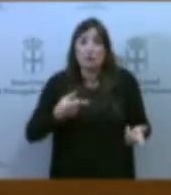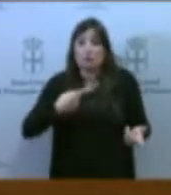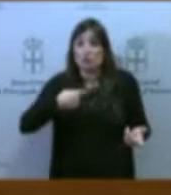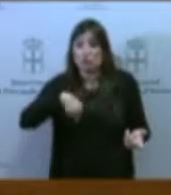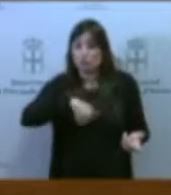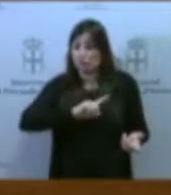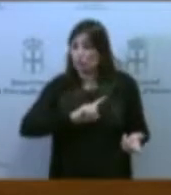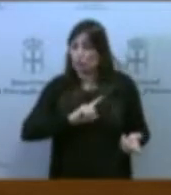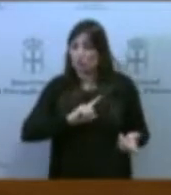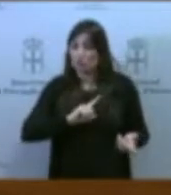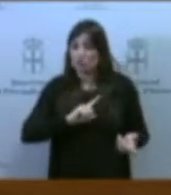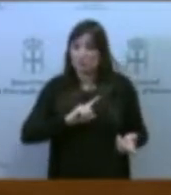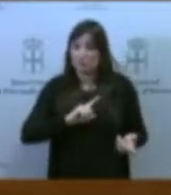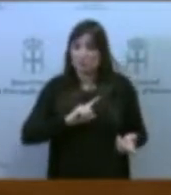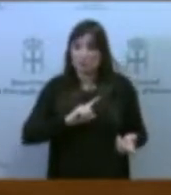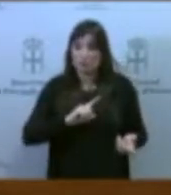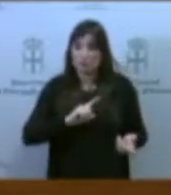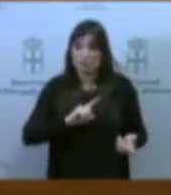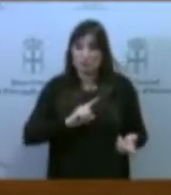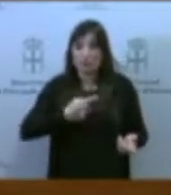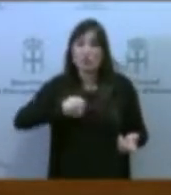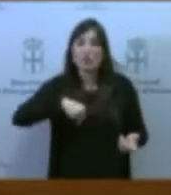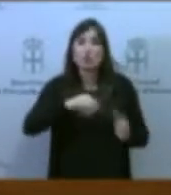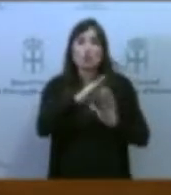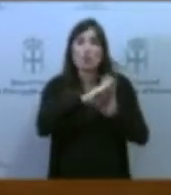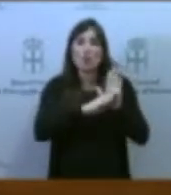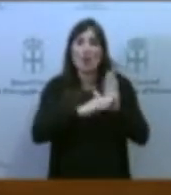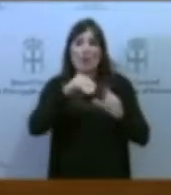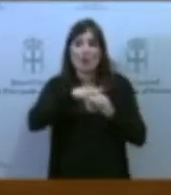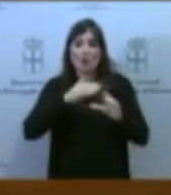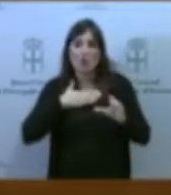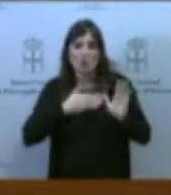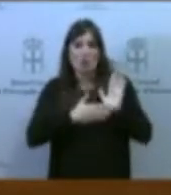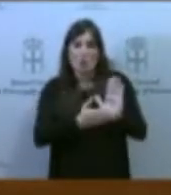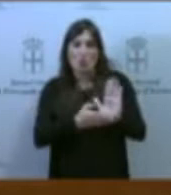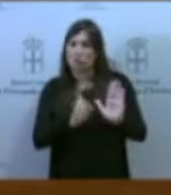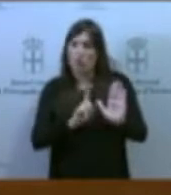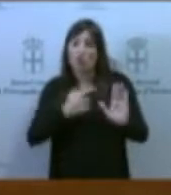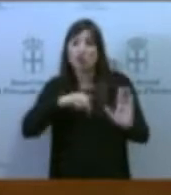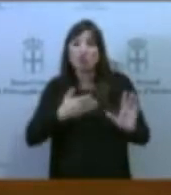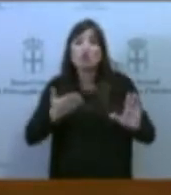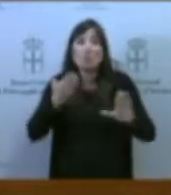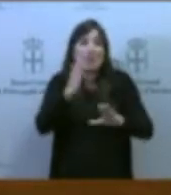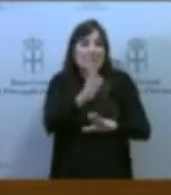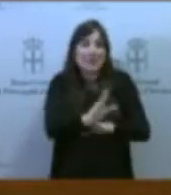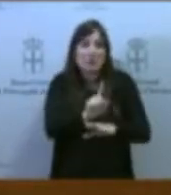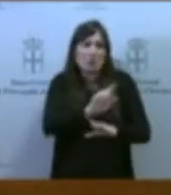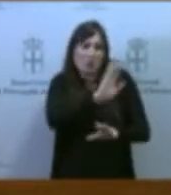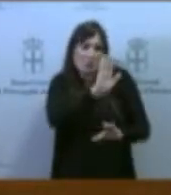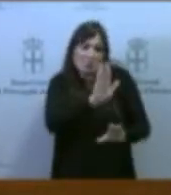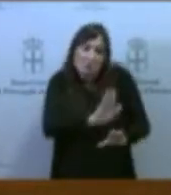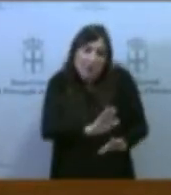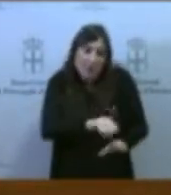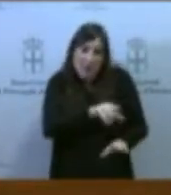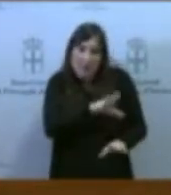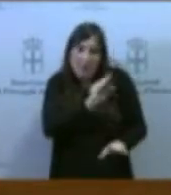traemos aquí nuestro programa electoral. Lo único que estábamos poniendo sobre la mesa, y creo que no captó usted suficientemente bien, no estaba seguramente demasiado